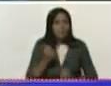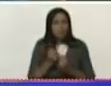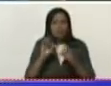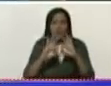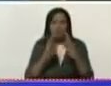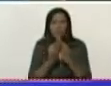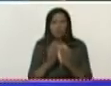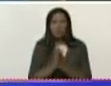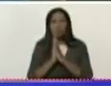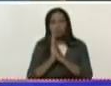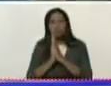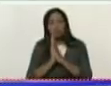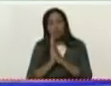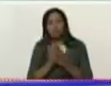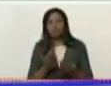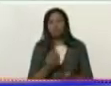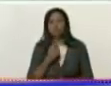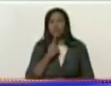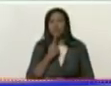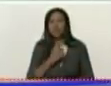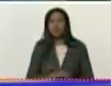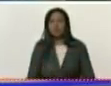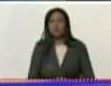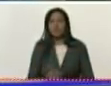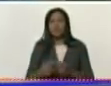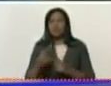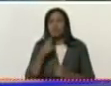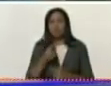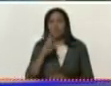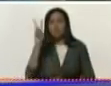familia, padrino. Pero le decimos a Venezuela,